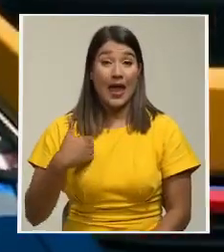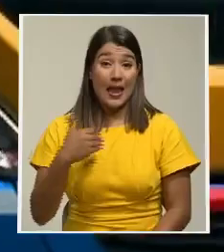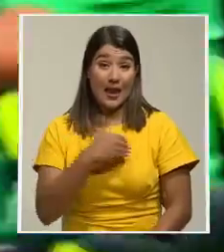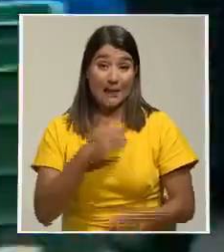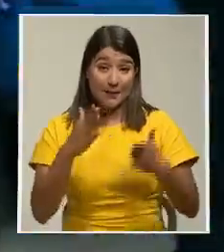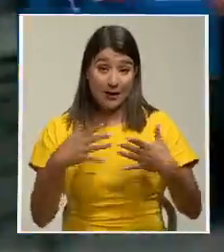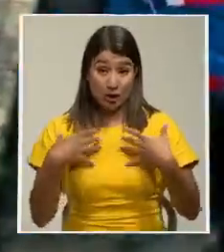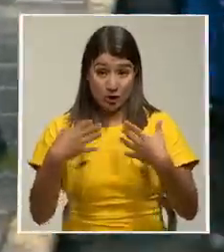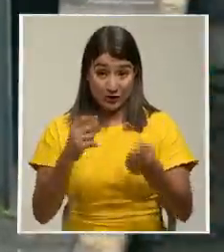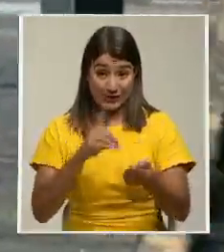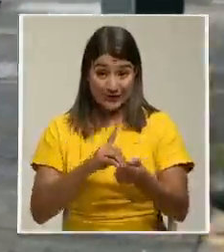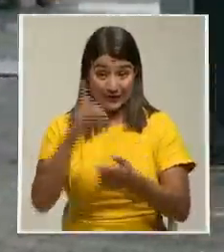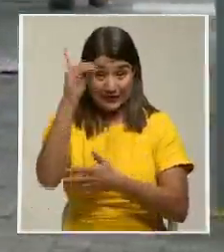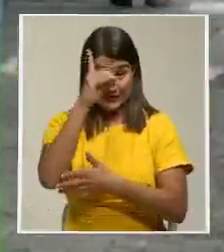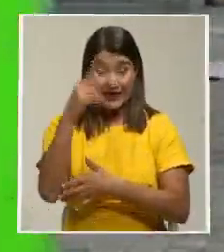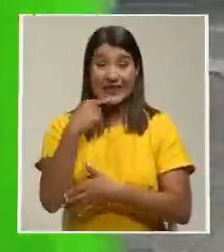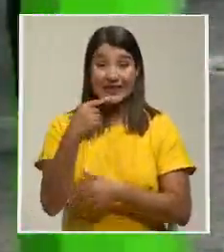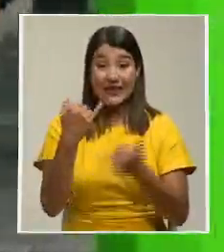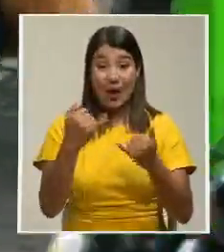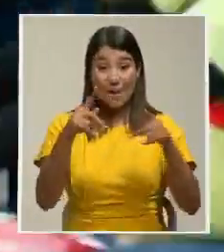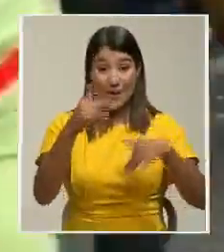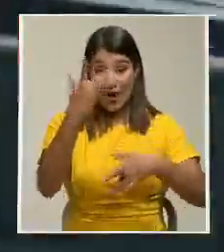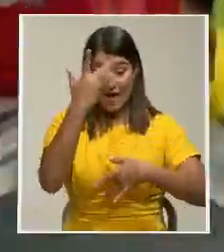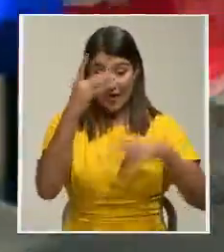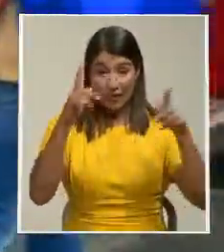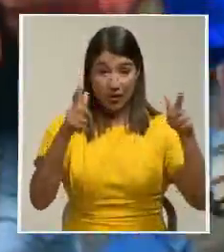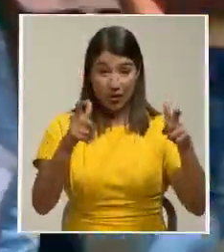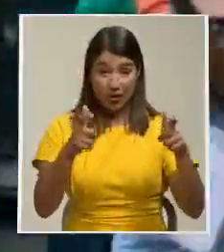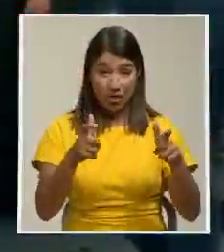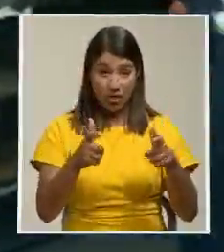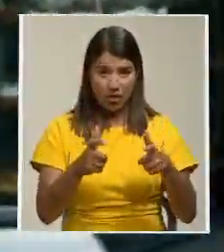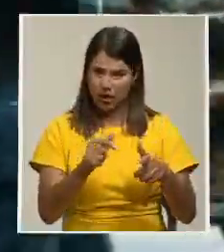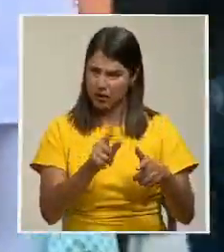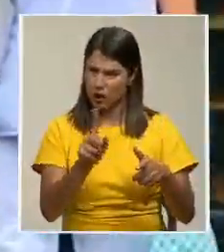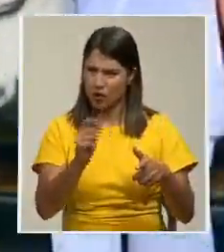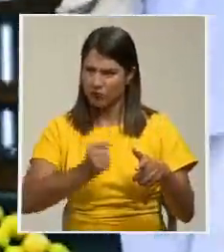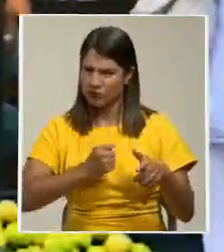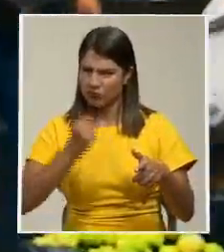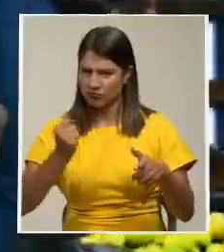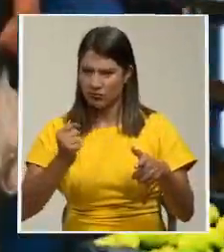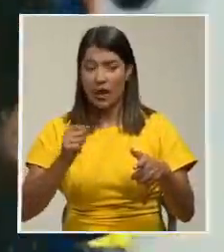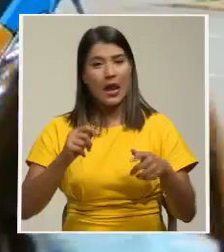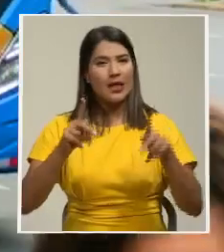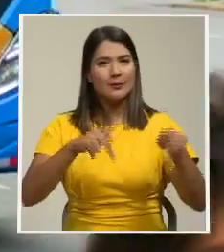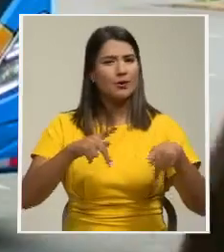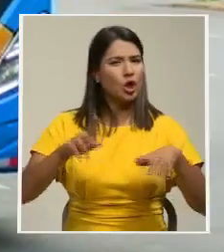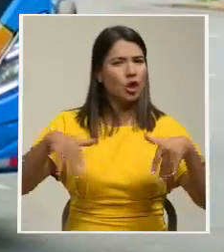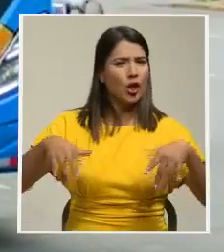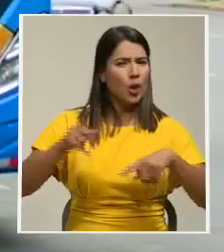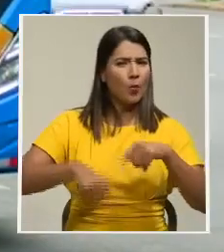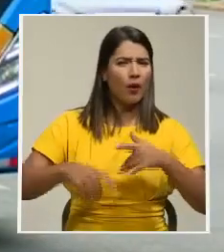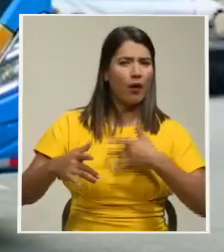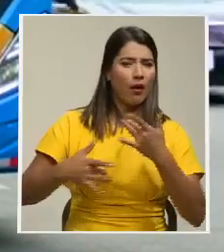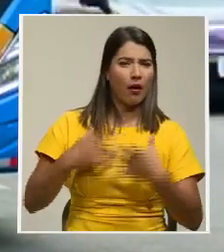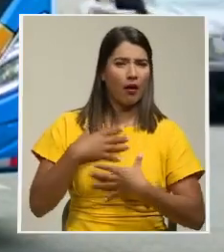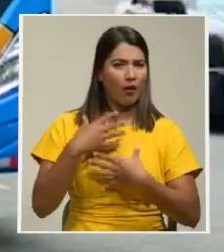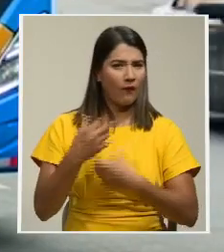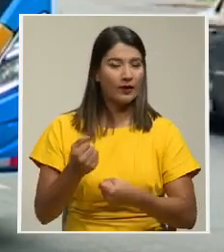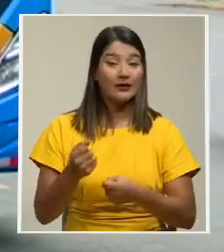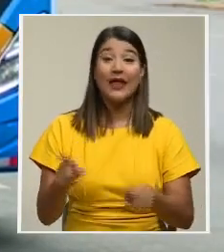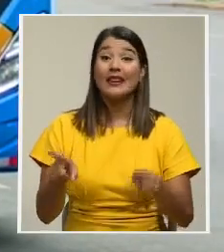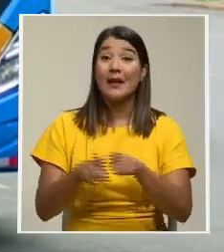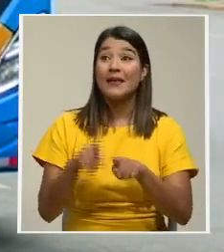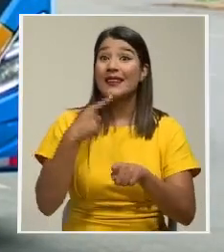asegura que la caída de los casos de COVID-19 no ha sido vertiginosa y que la población no se puede confiar. Además,